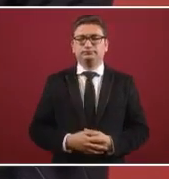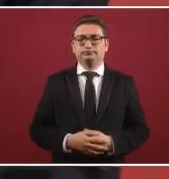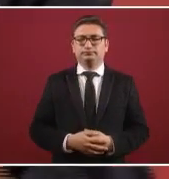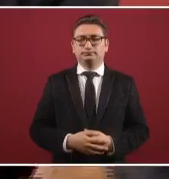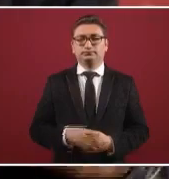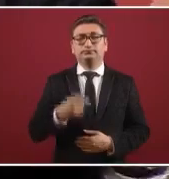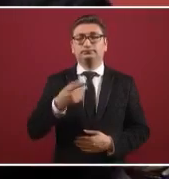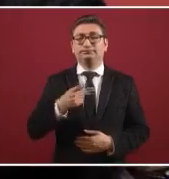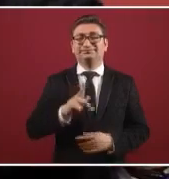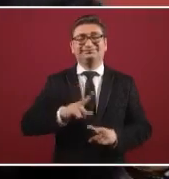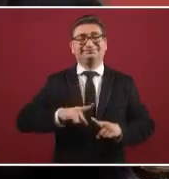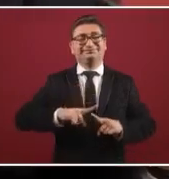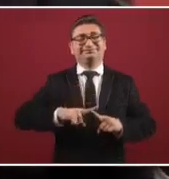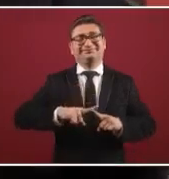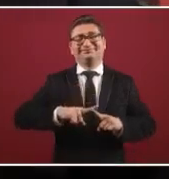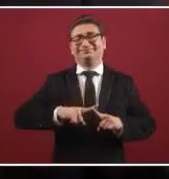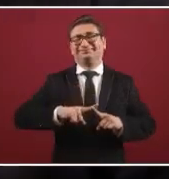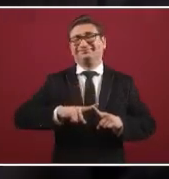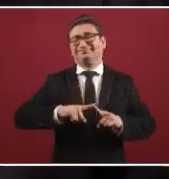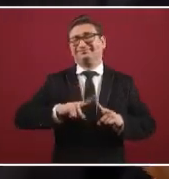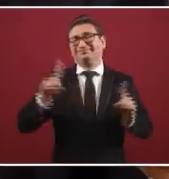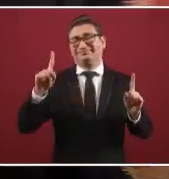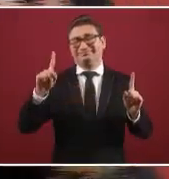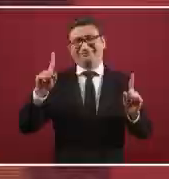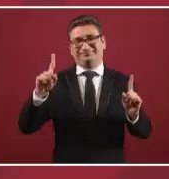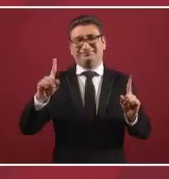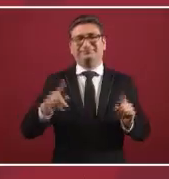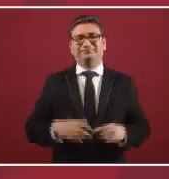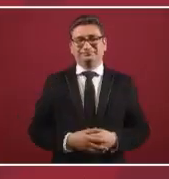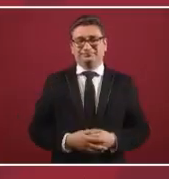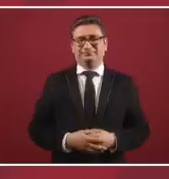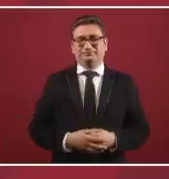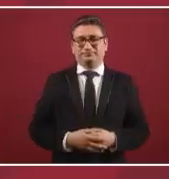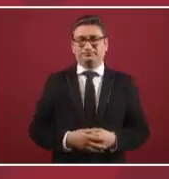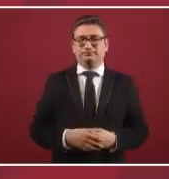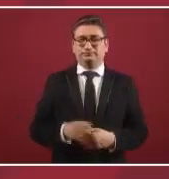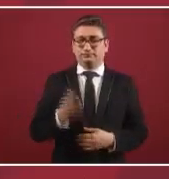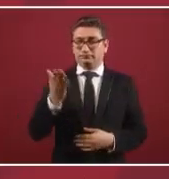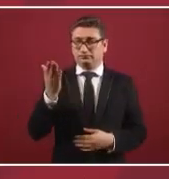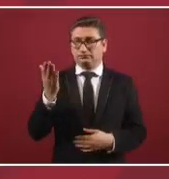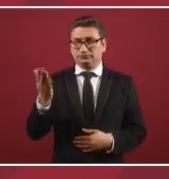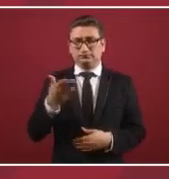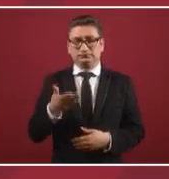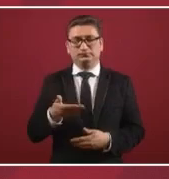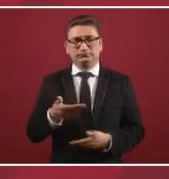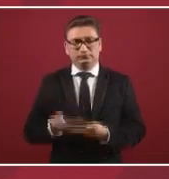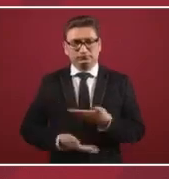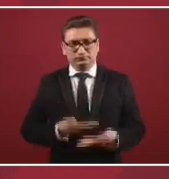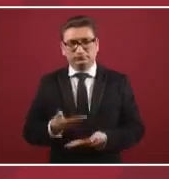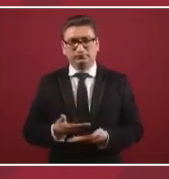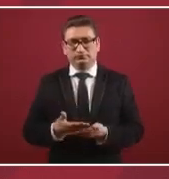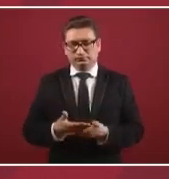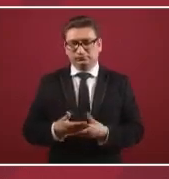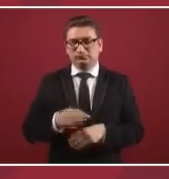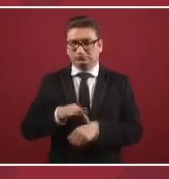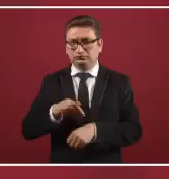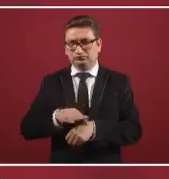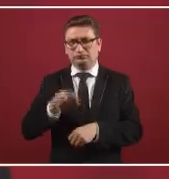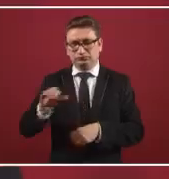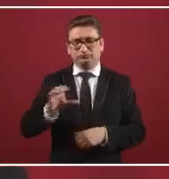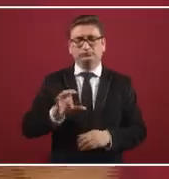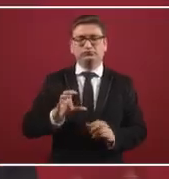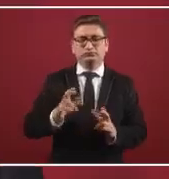Hay una gran diferencia entre el servicio médico de Chiapas, Oaxaca,